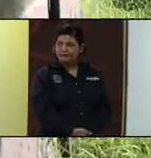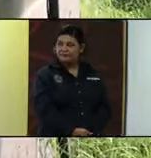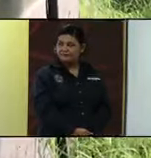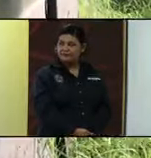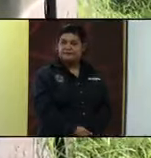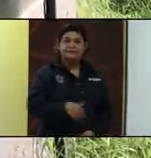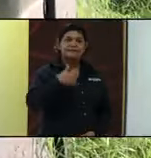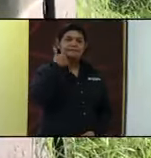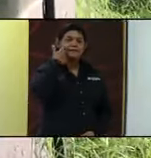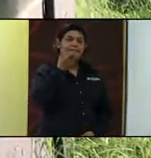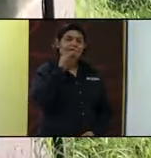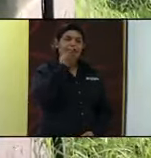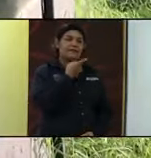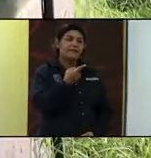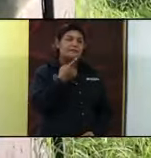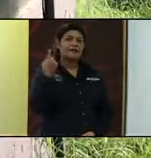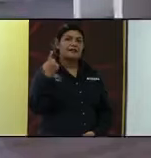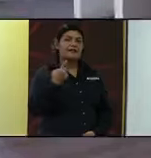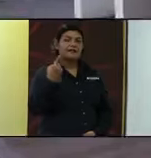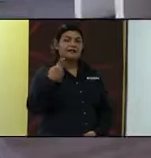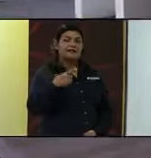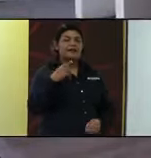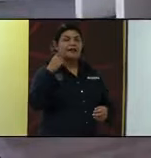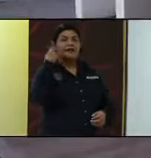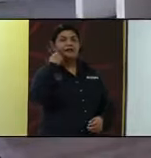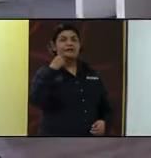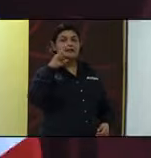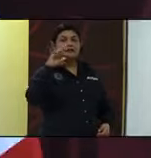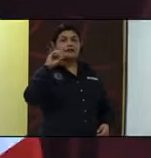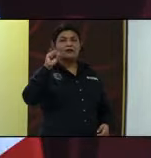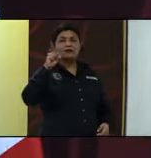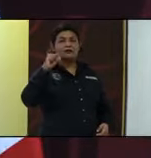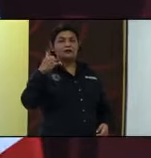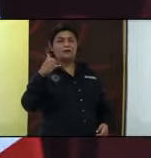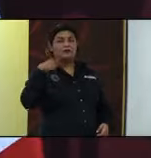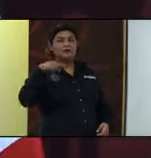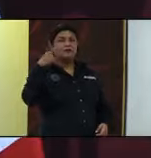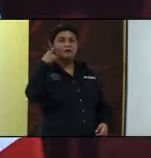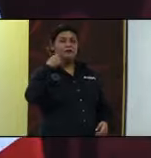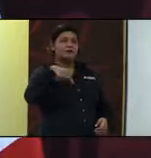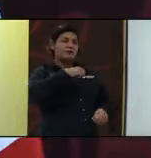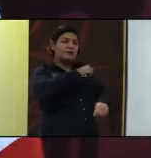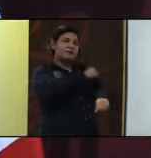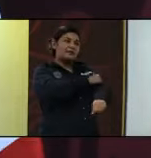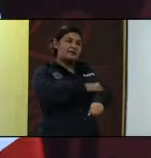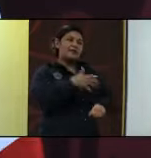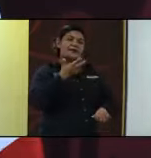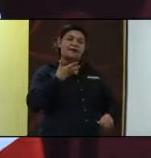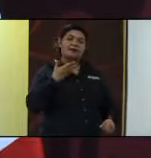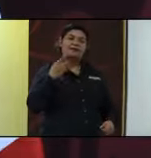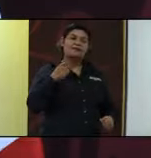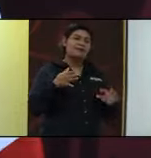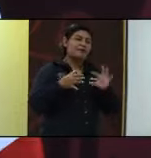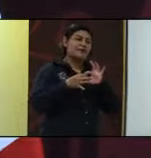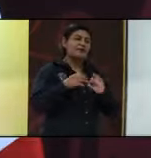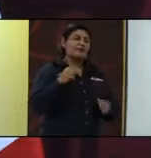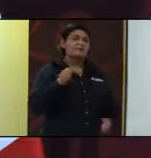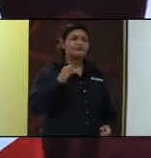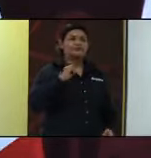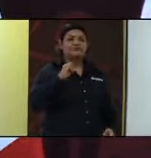Quiero platicarles que en la señora Rossi, las mujeres de Altamira tienen una aliada de lujo.